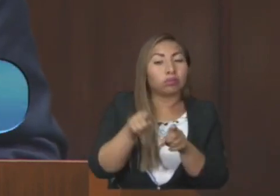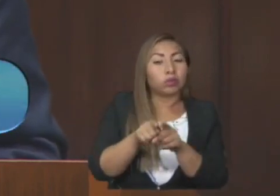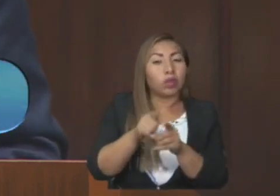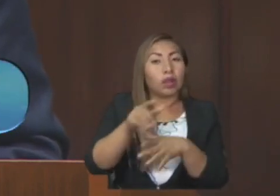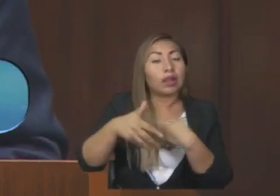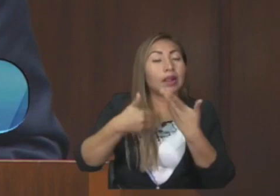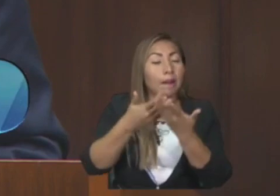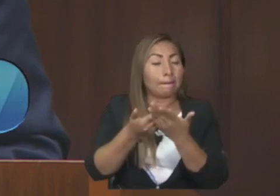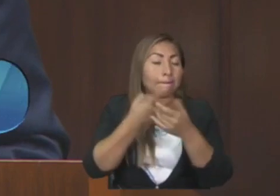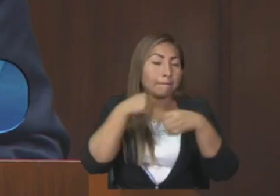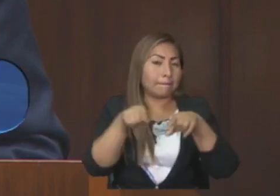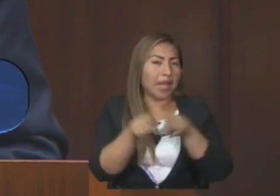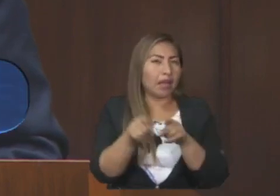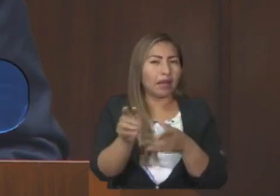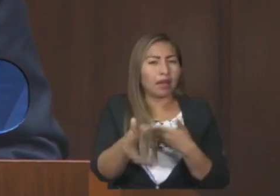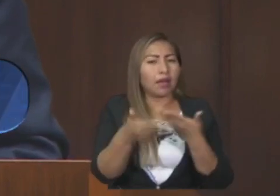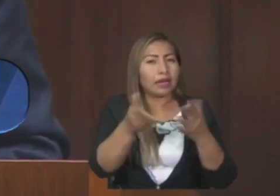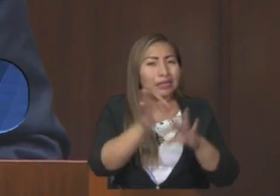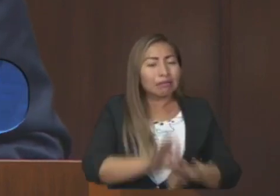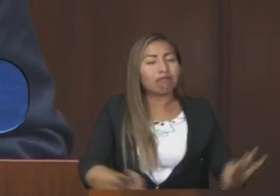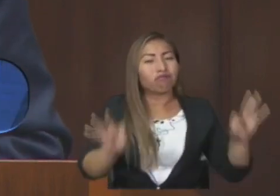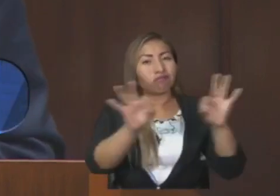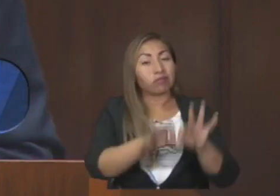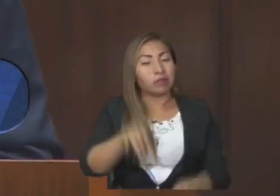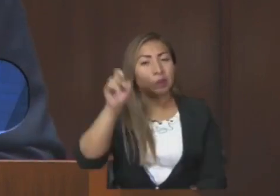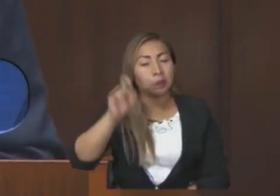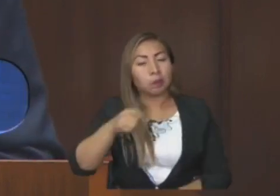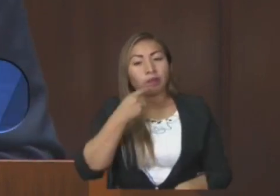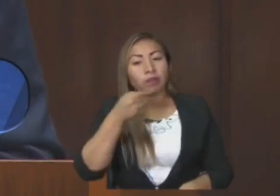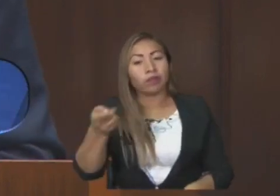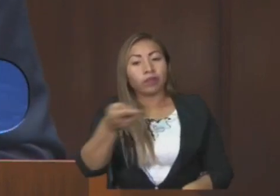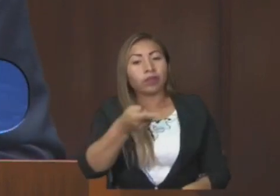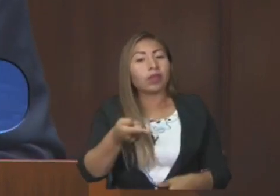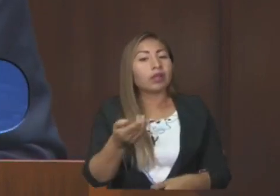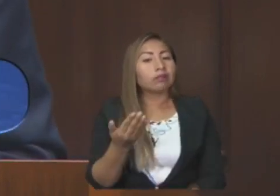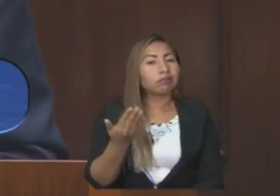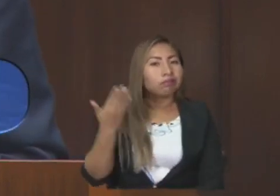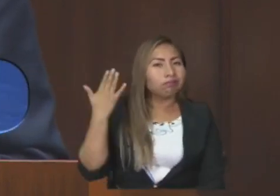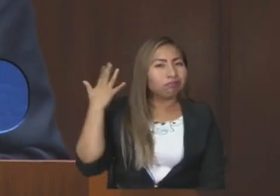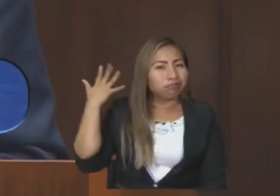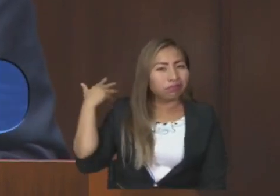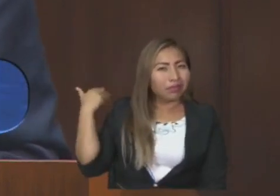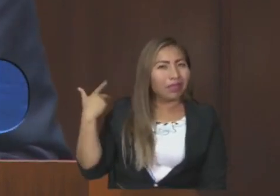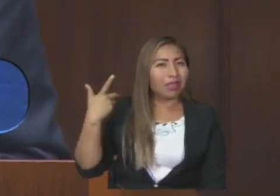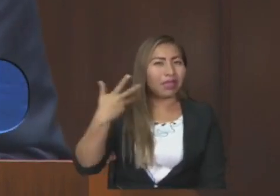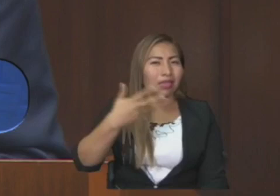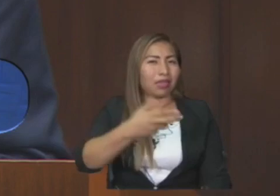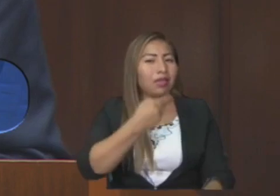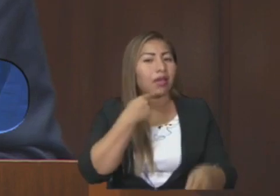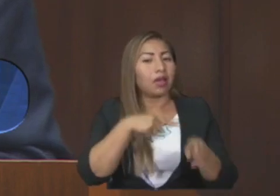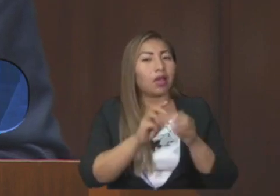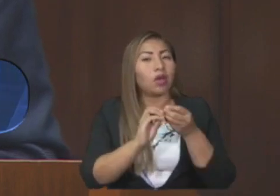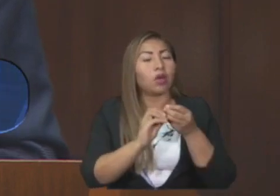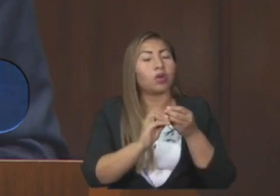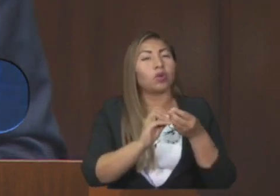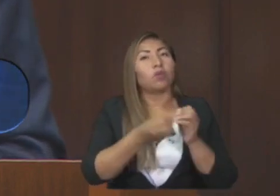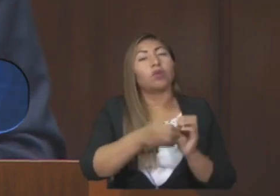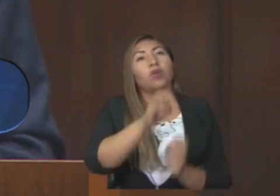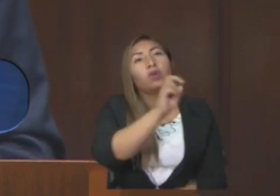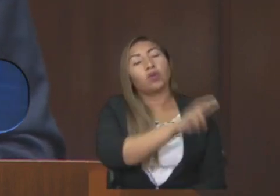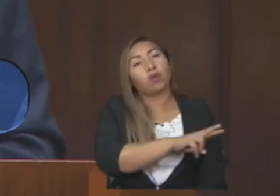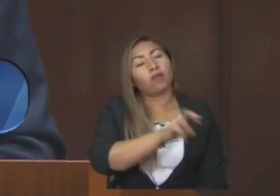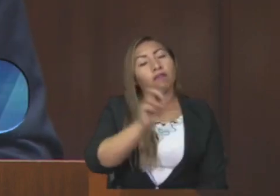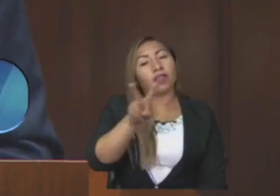Panamá como medida necesaria. Sobre los tiempos que hemos planteado en la resolución número